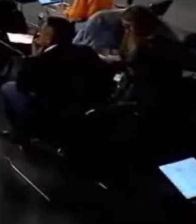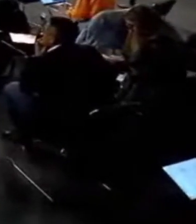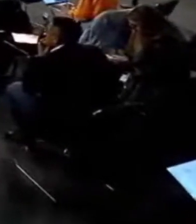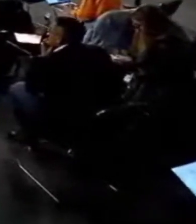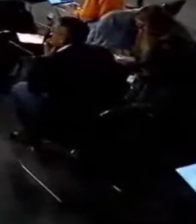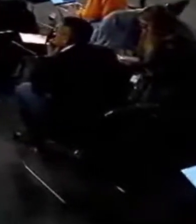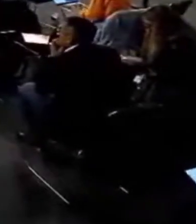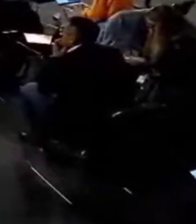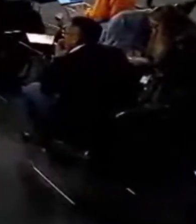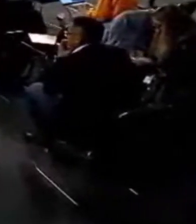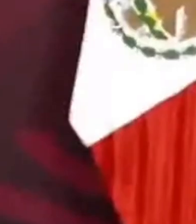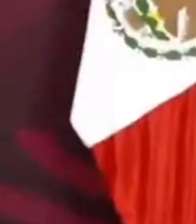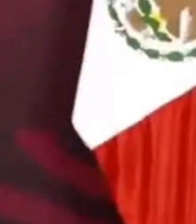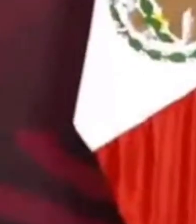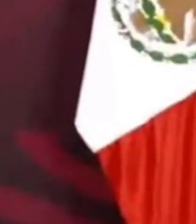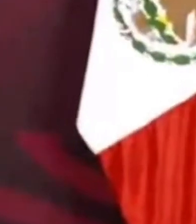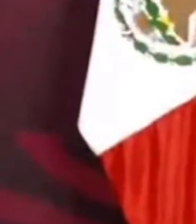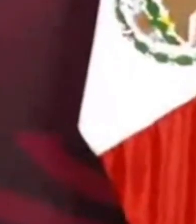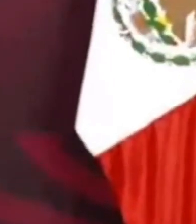él